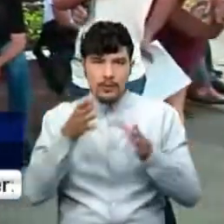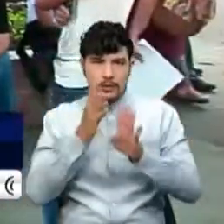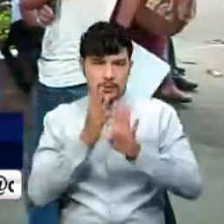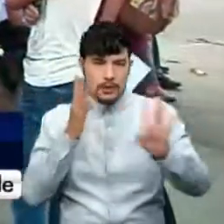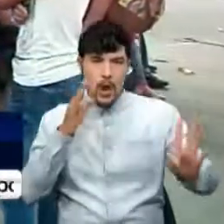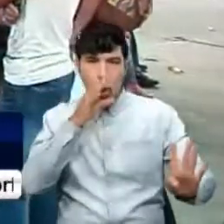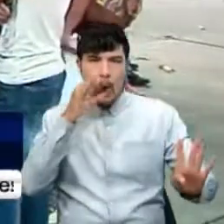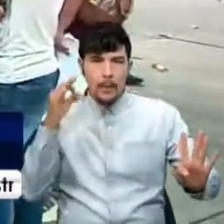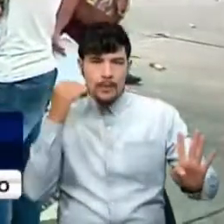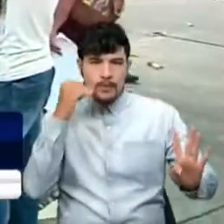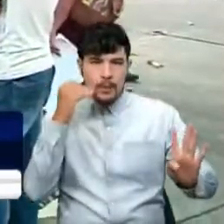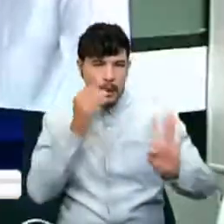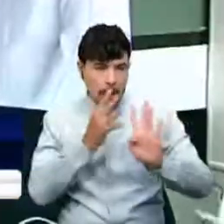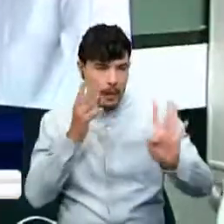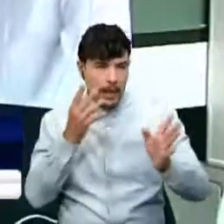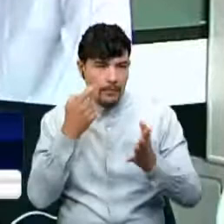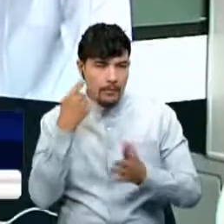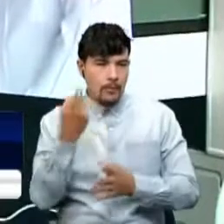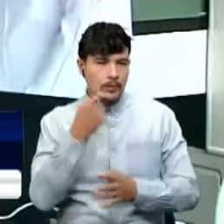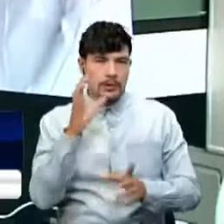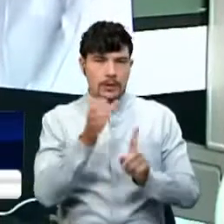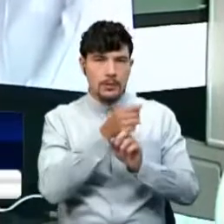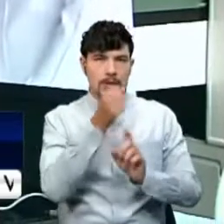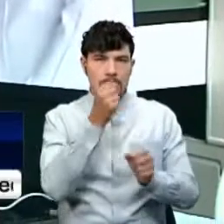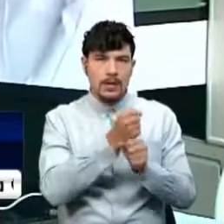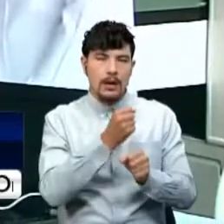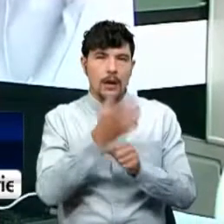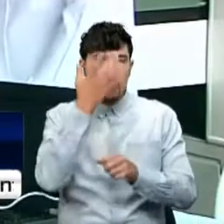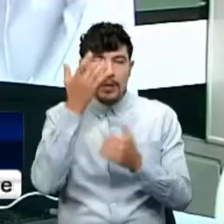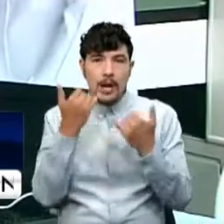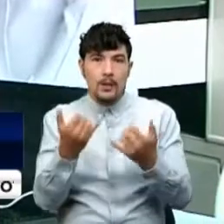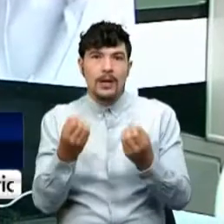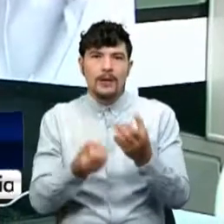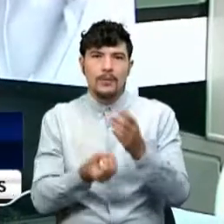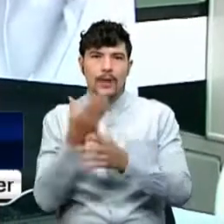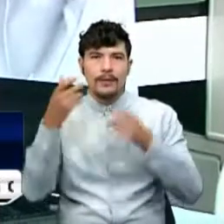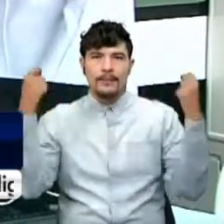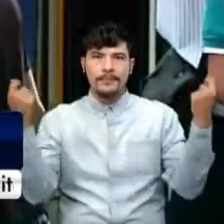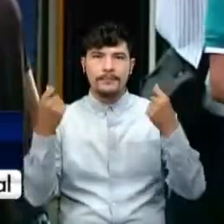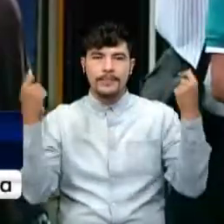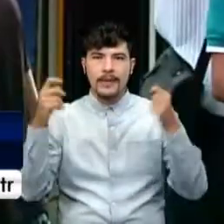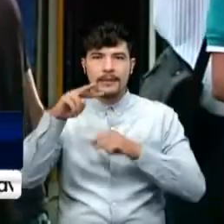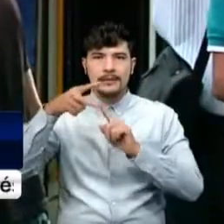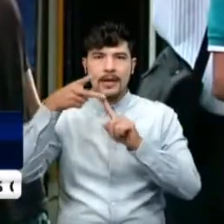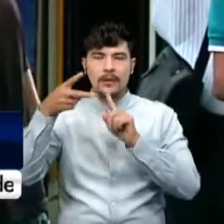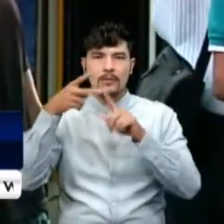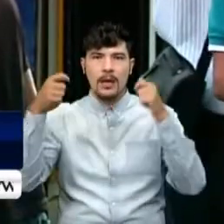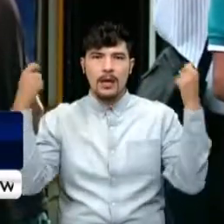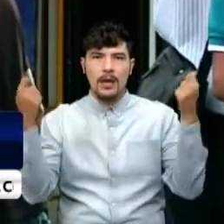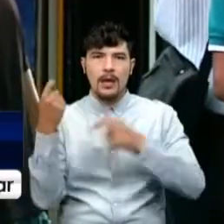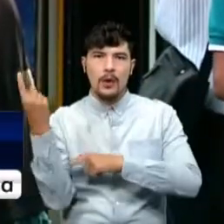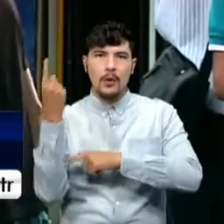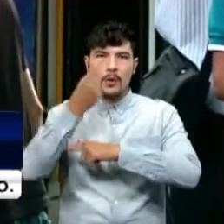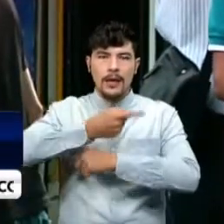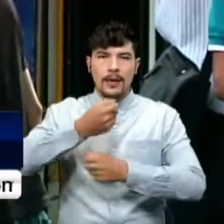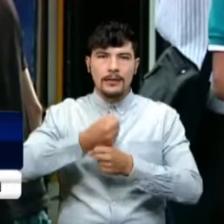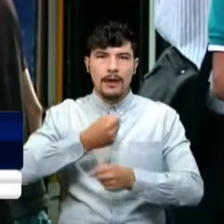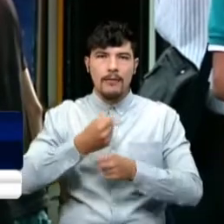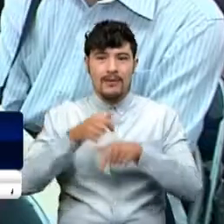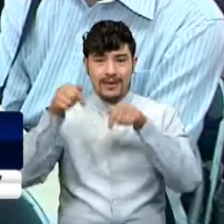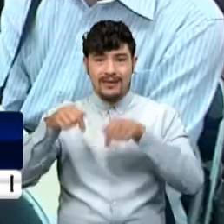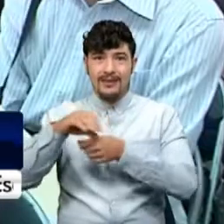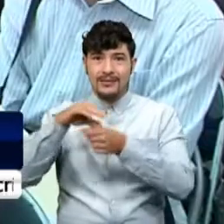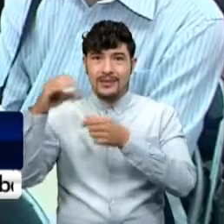y mujeres aspiran a ocupar, pues se realiza una nueva brigada en la ciudad con la segunda más alta tasa de desempleo en el